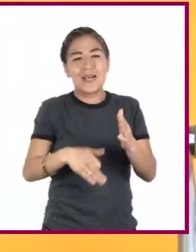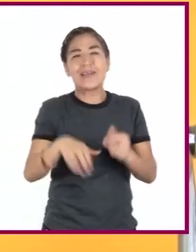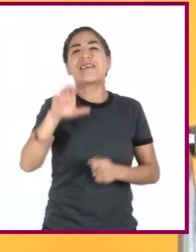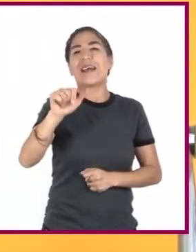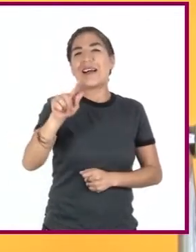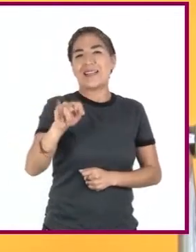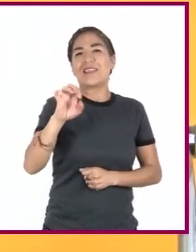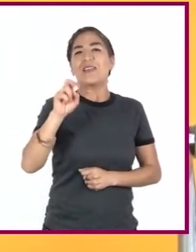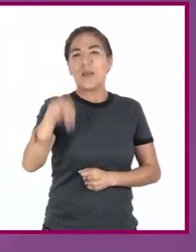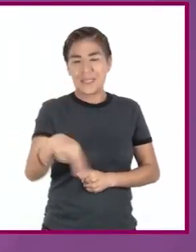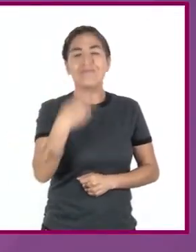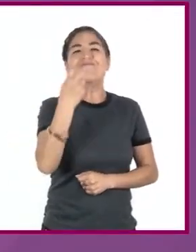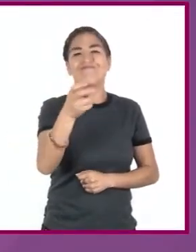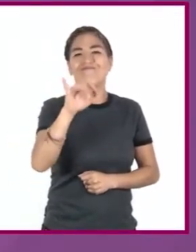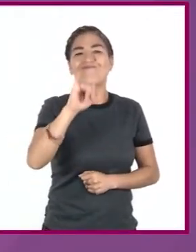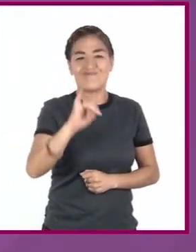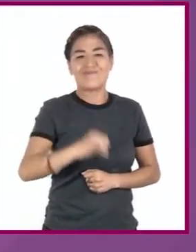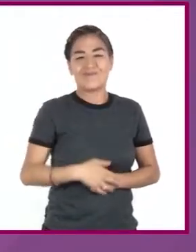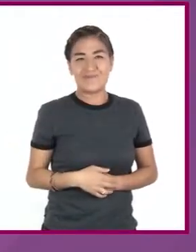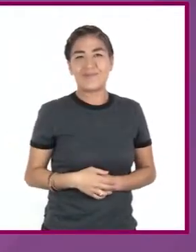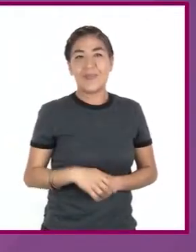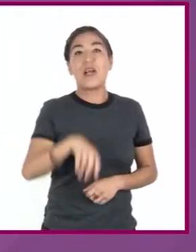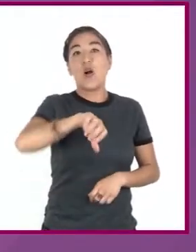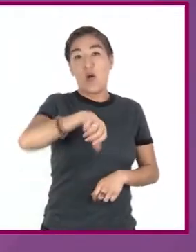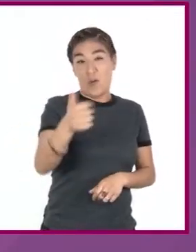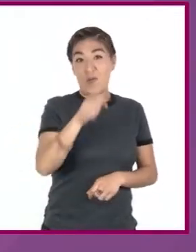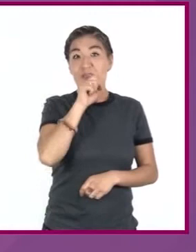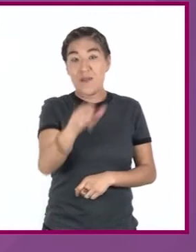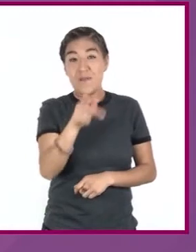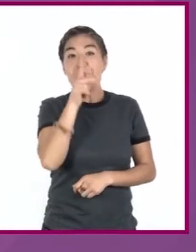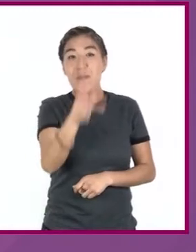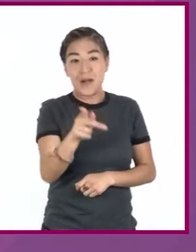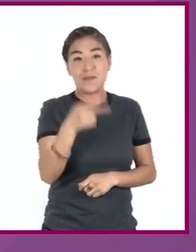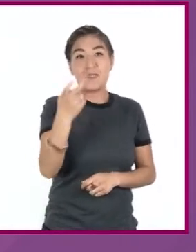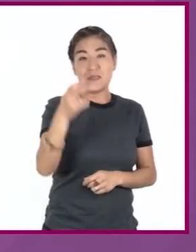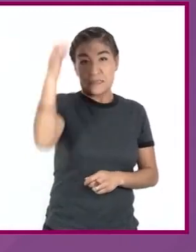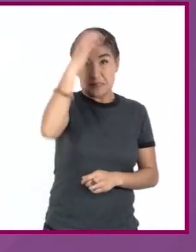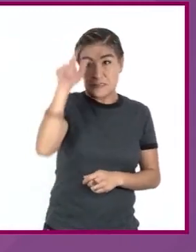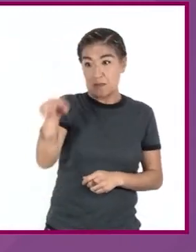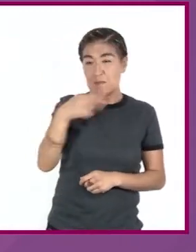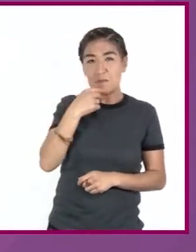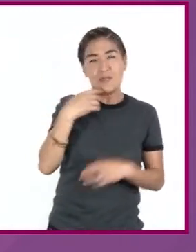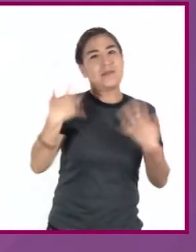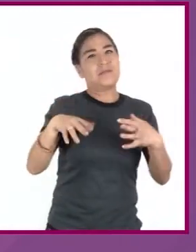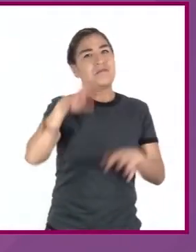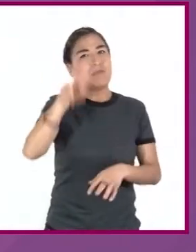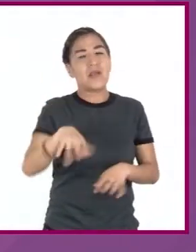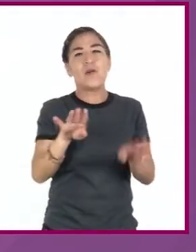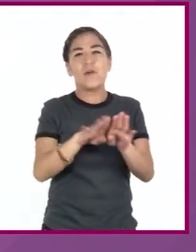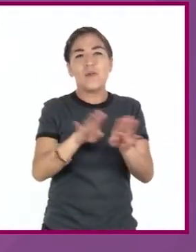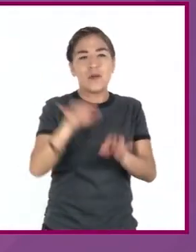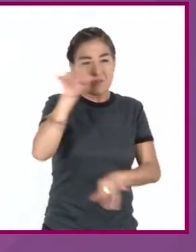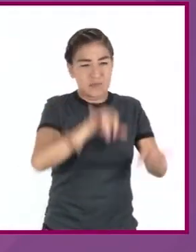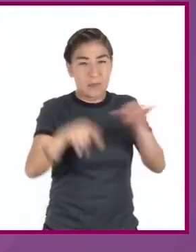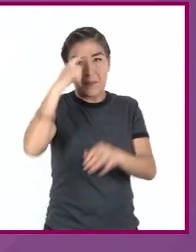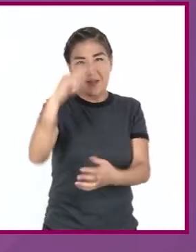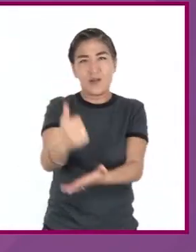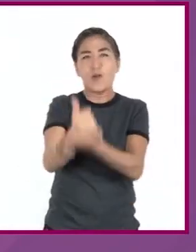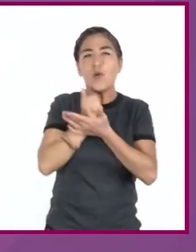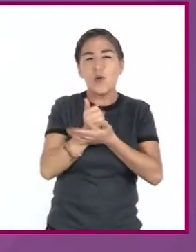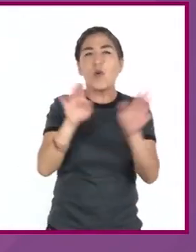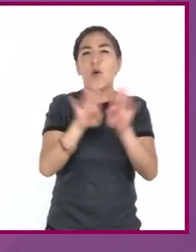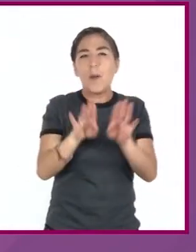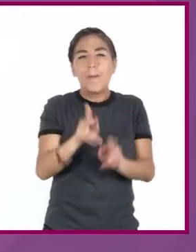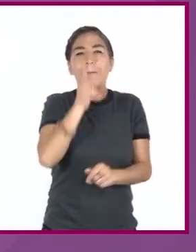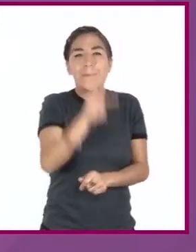catión. Es correcto. Whewell, además de un hombre de ciencia, era un experto en nuevas clásicas, por lo que me ayudó a darle un nombre